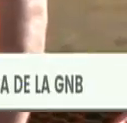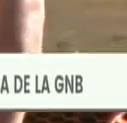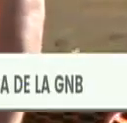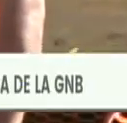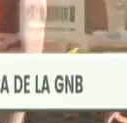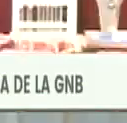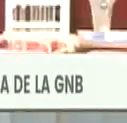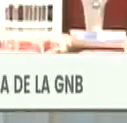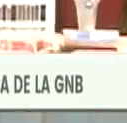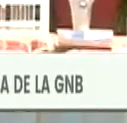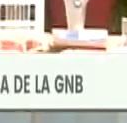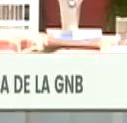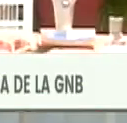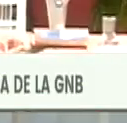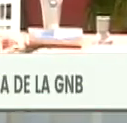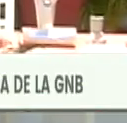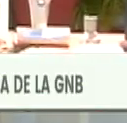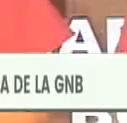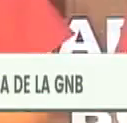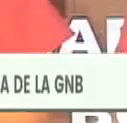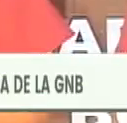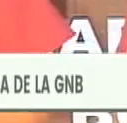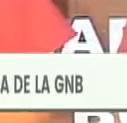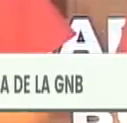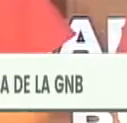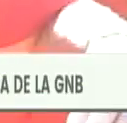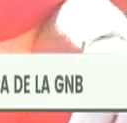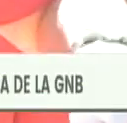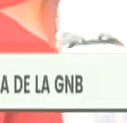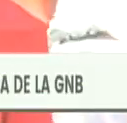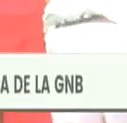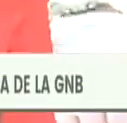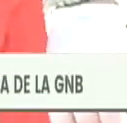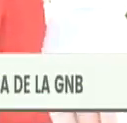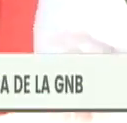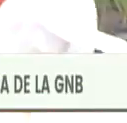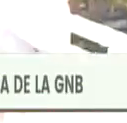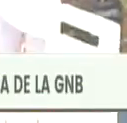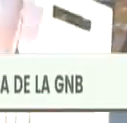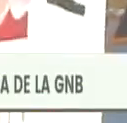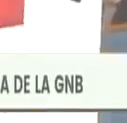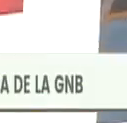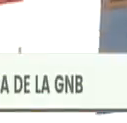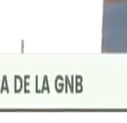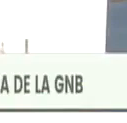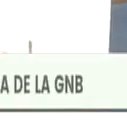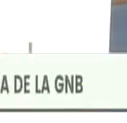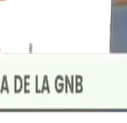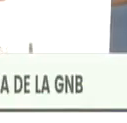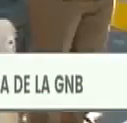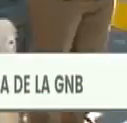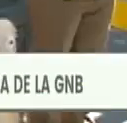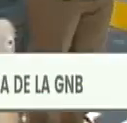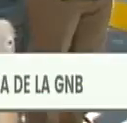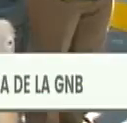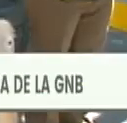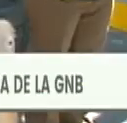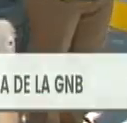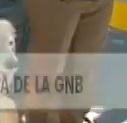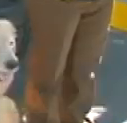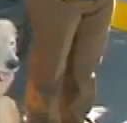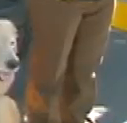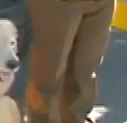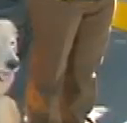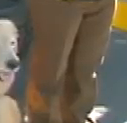carreteros y principales puertos y aeropuertos para evitar que estos sean utilizados como plataformas para el